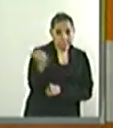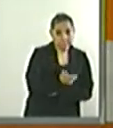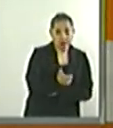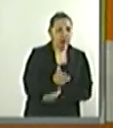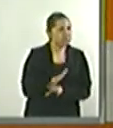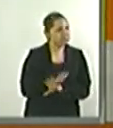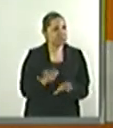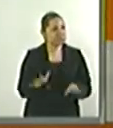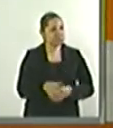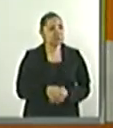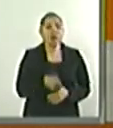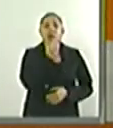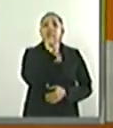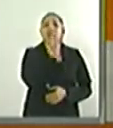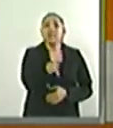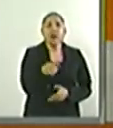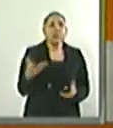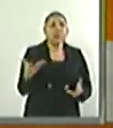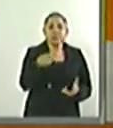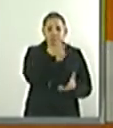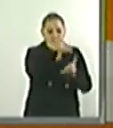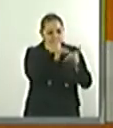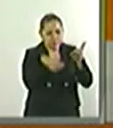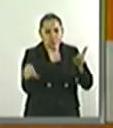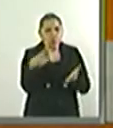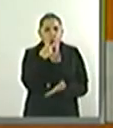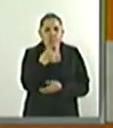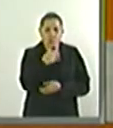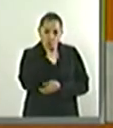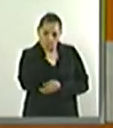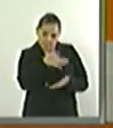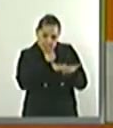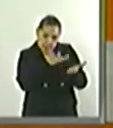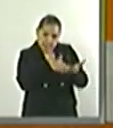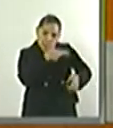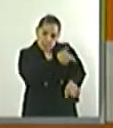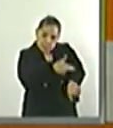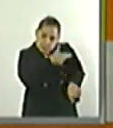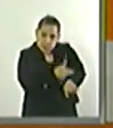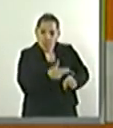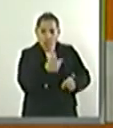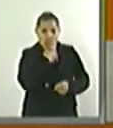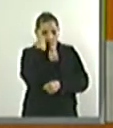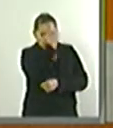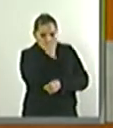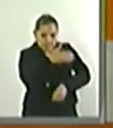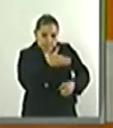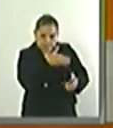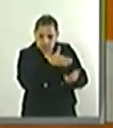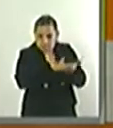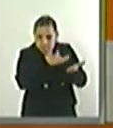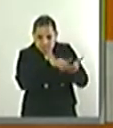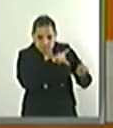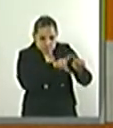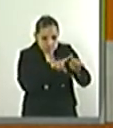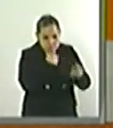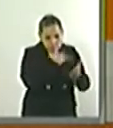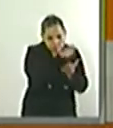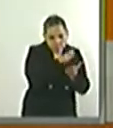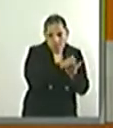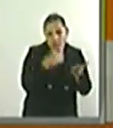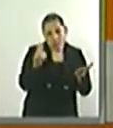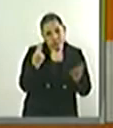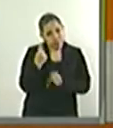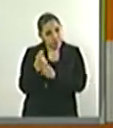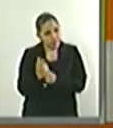aportaciones supuestamente voluntarias por trámites de documentos o exámenes el propósito de la iniciativa que el